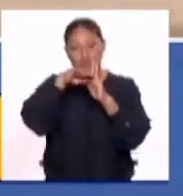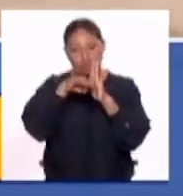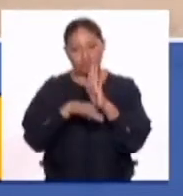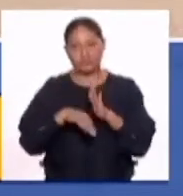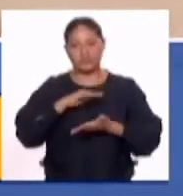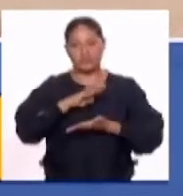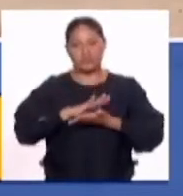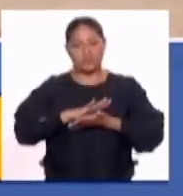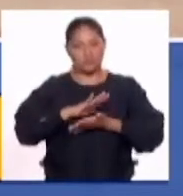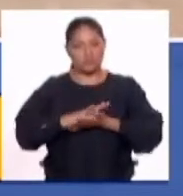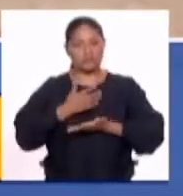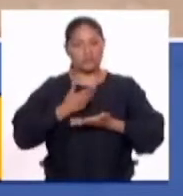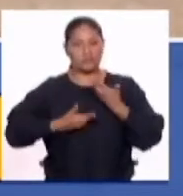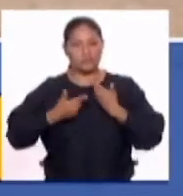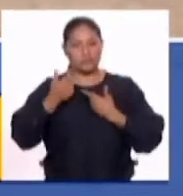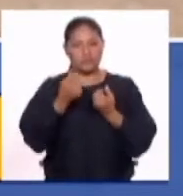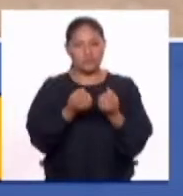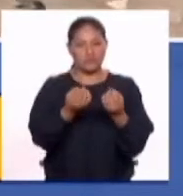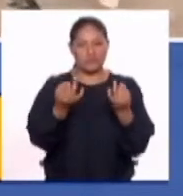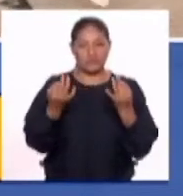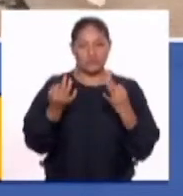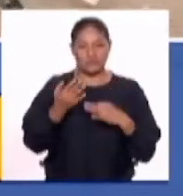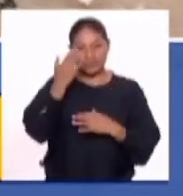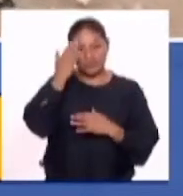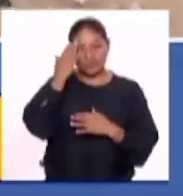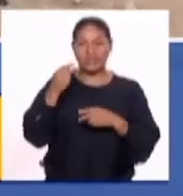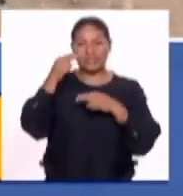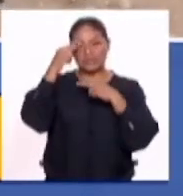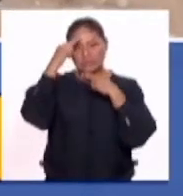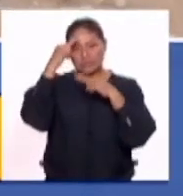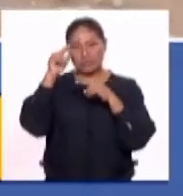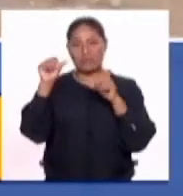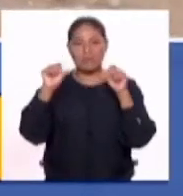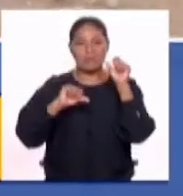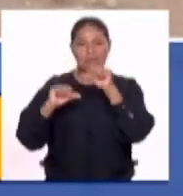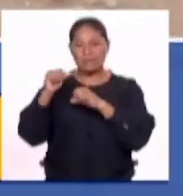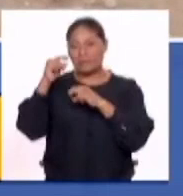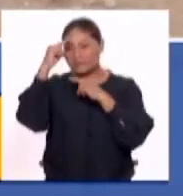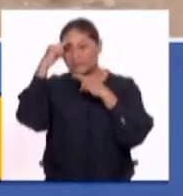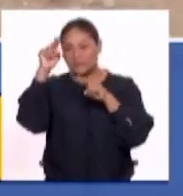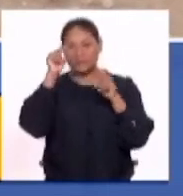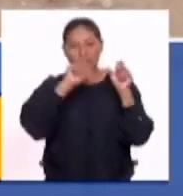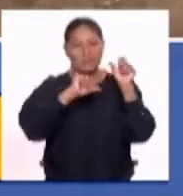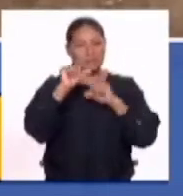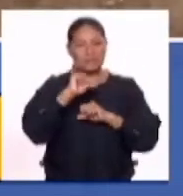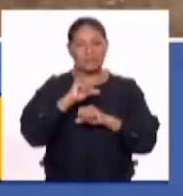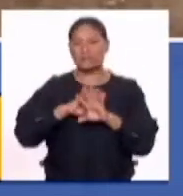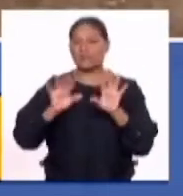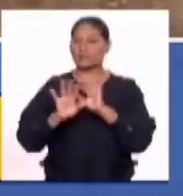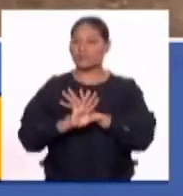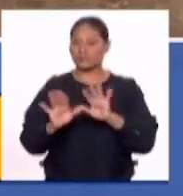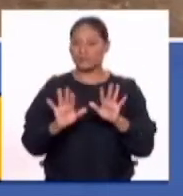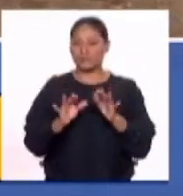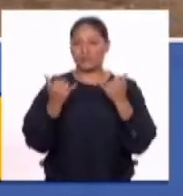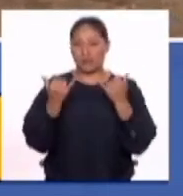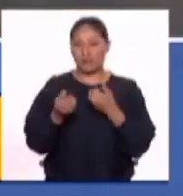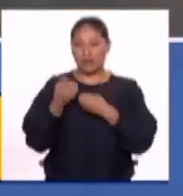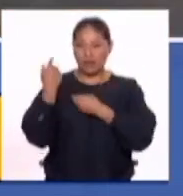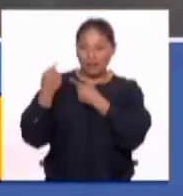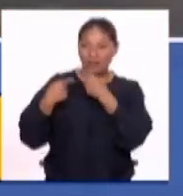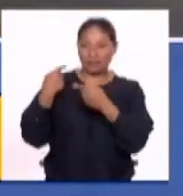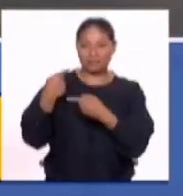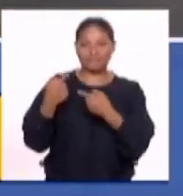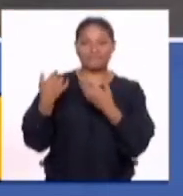las revoluciones a la cantidad de fake news que nos han inundado durante estos días y finalmente señalarte que